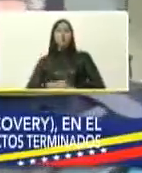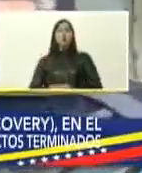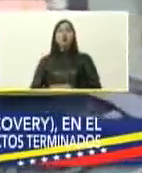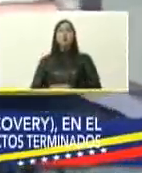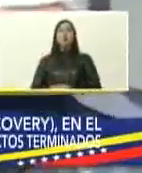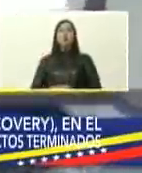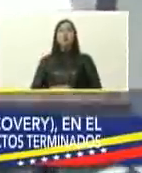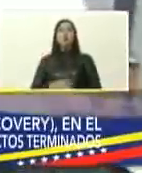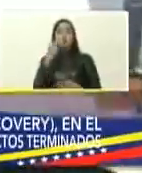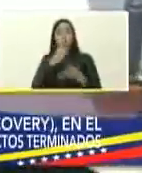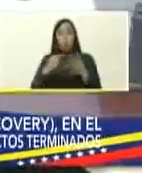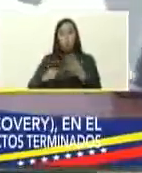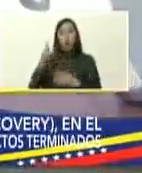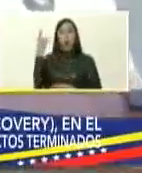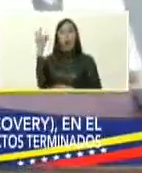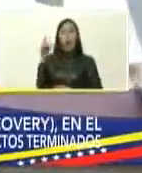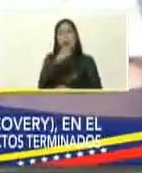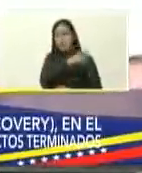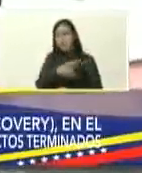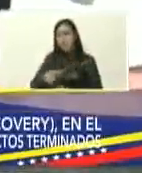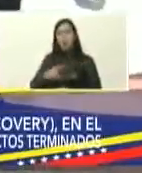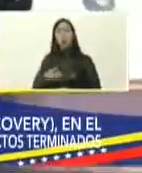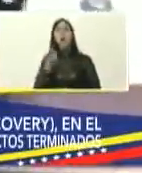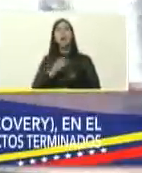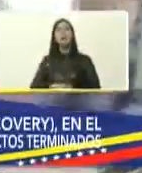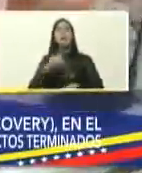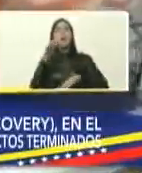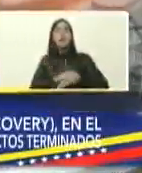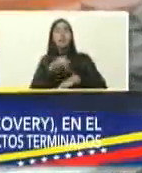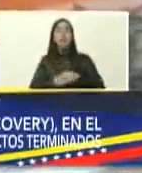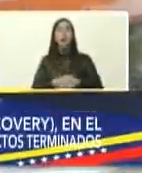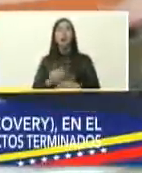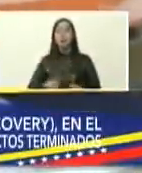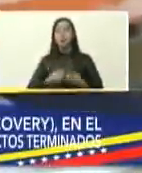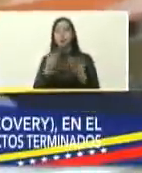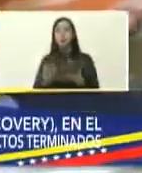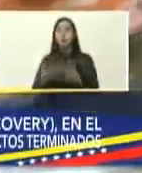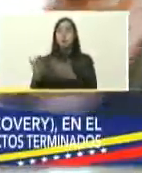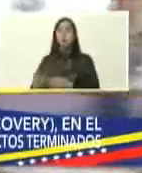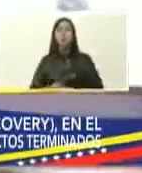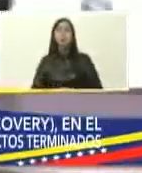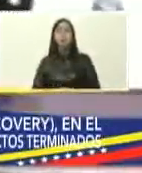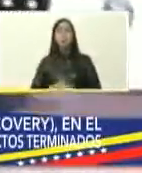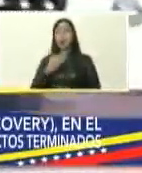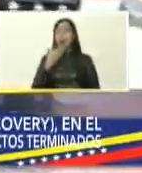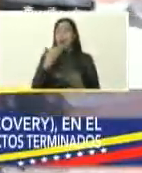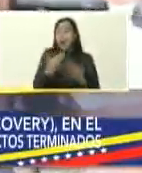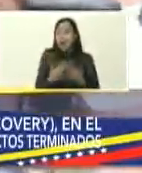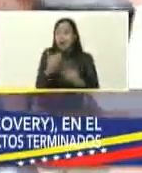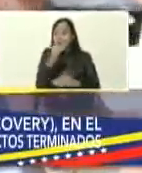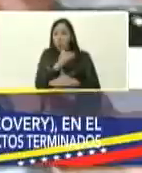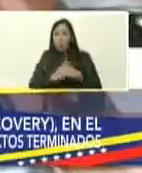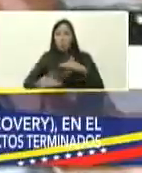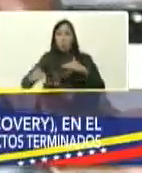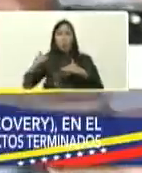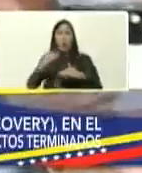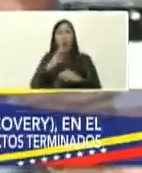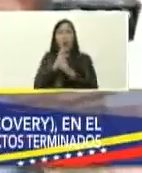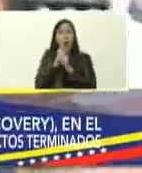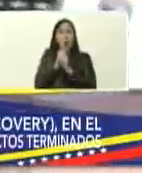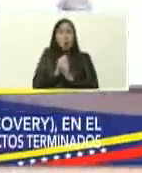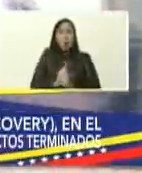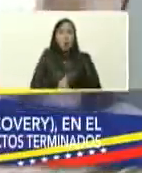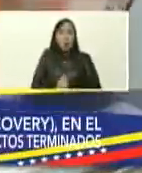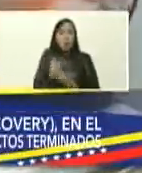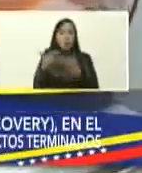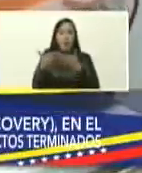con unos distribuidores en Bolivia, y esperamos este año poderlo concretar. Debo agradecer altamente a la confianza que